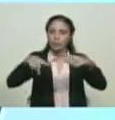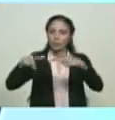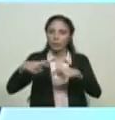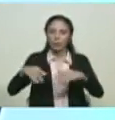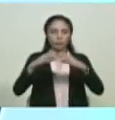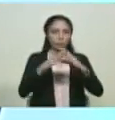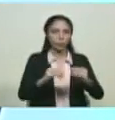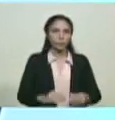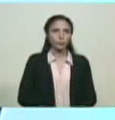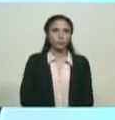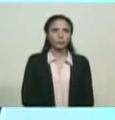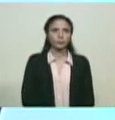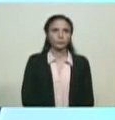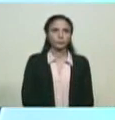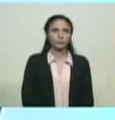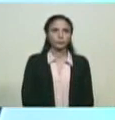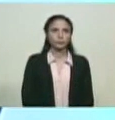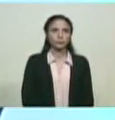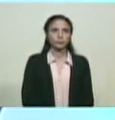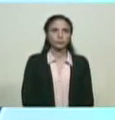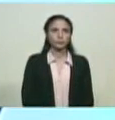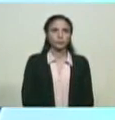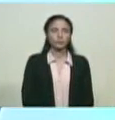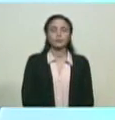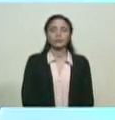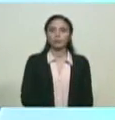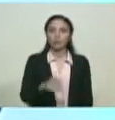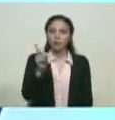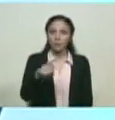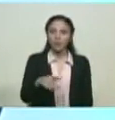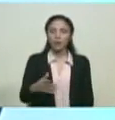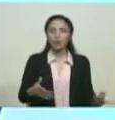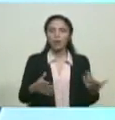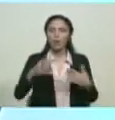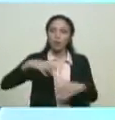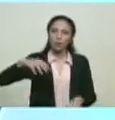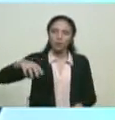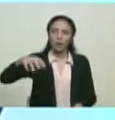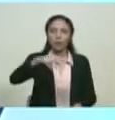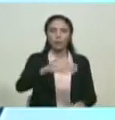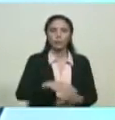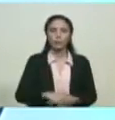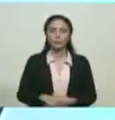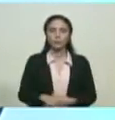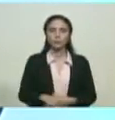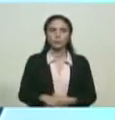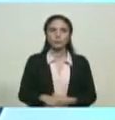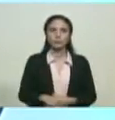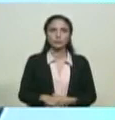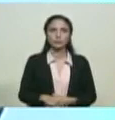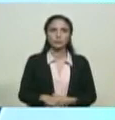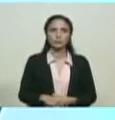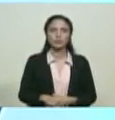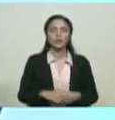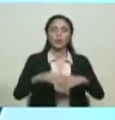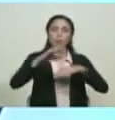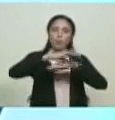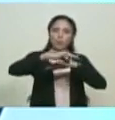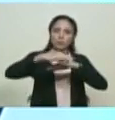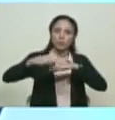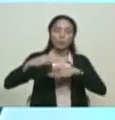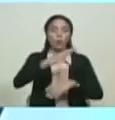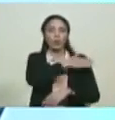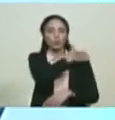además tenemos las estructuras de dirección en los estados las direcciones estadales las direcciones municipales